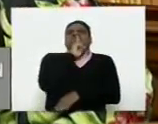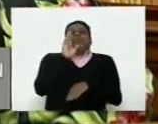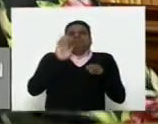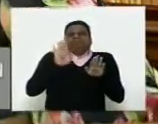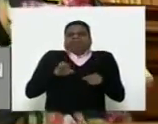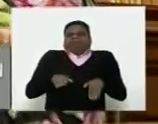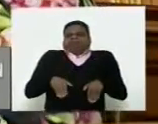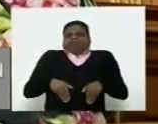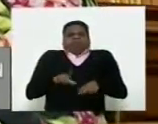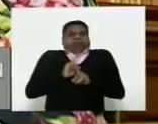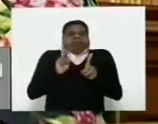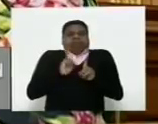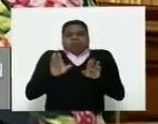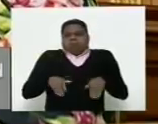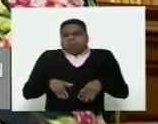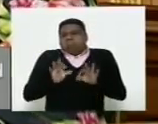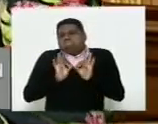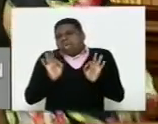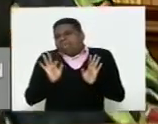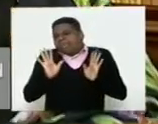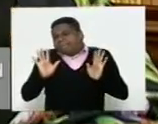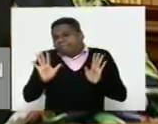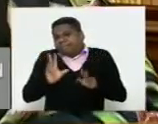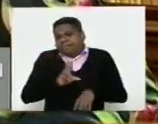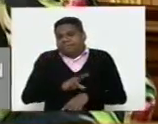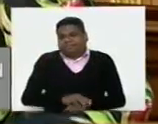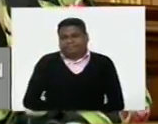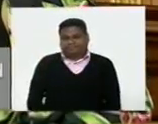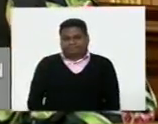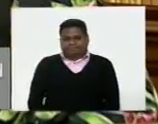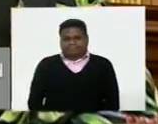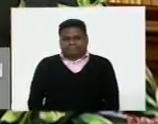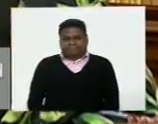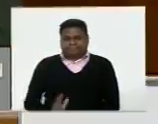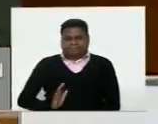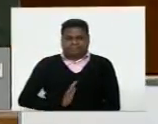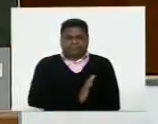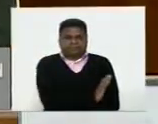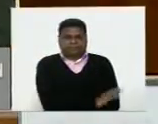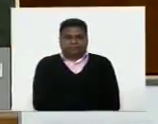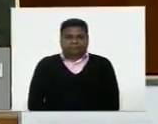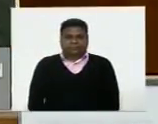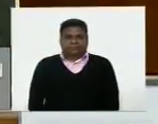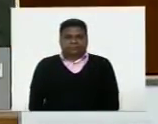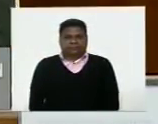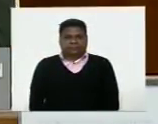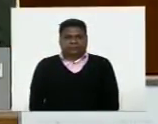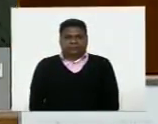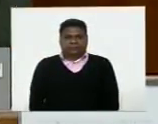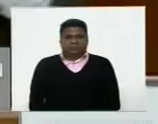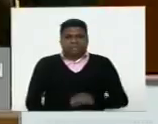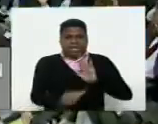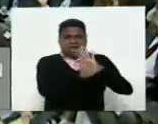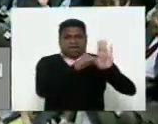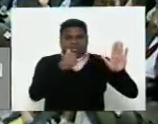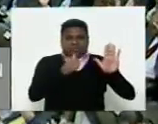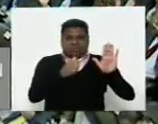sin razones médicas fundadas. Es todo. En consideración, el artículo